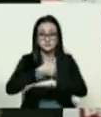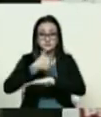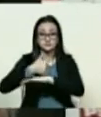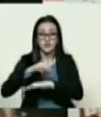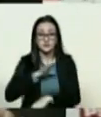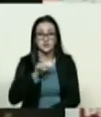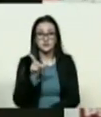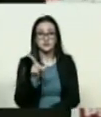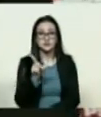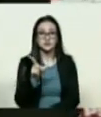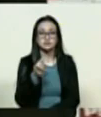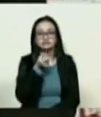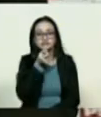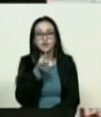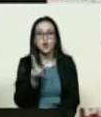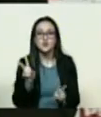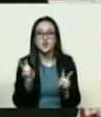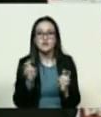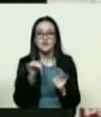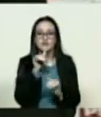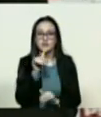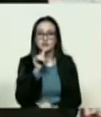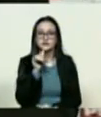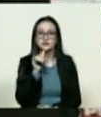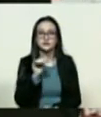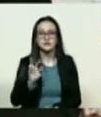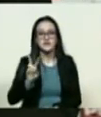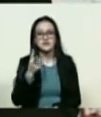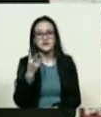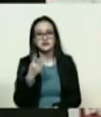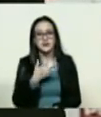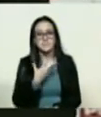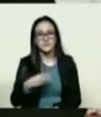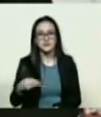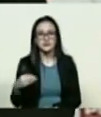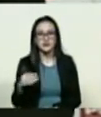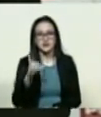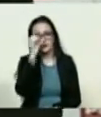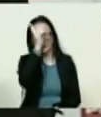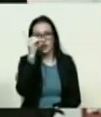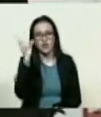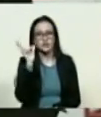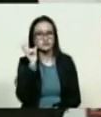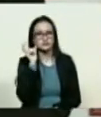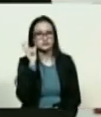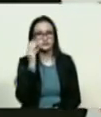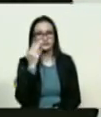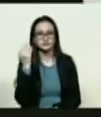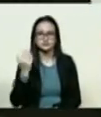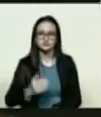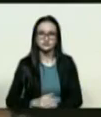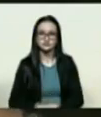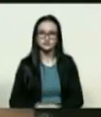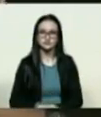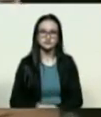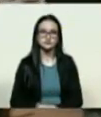ofrece nuevos pronunciamientos. En estos momentos vamos a escuchar al primer vicepresidente del partido, Diosdado Cabello.